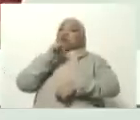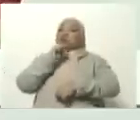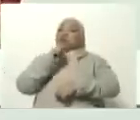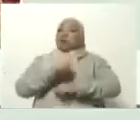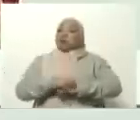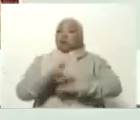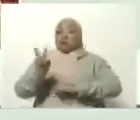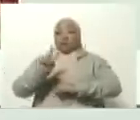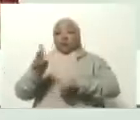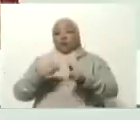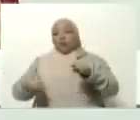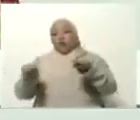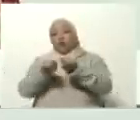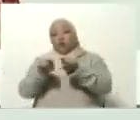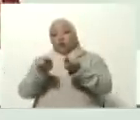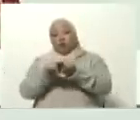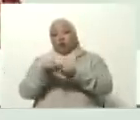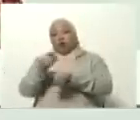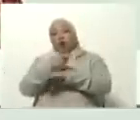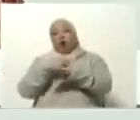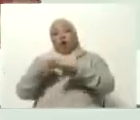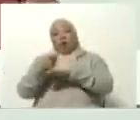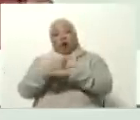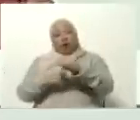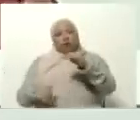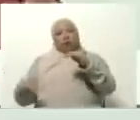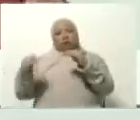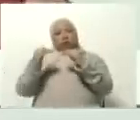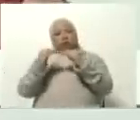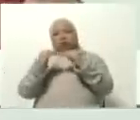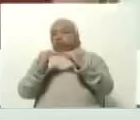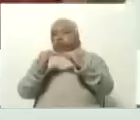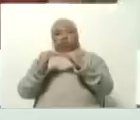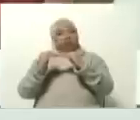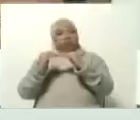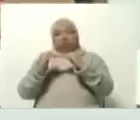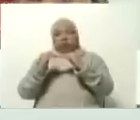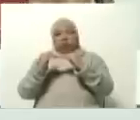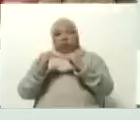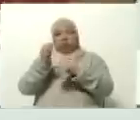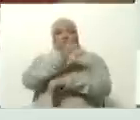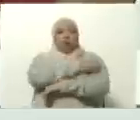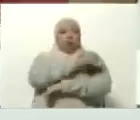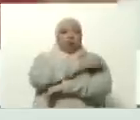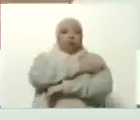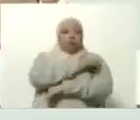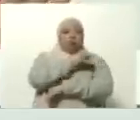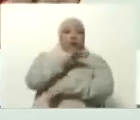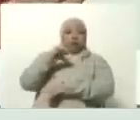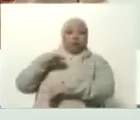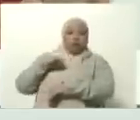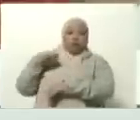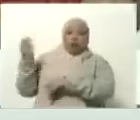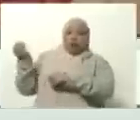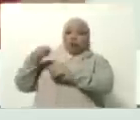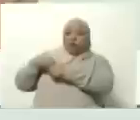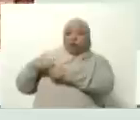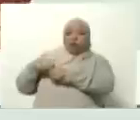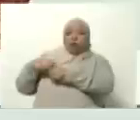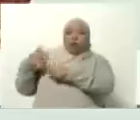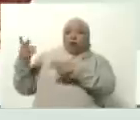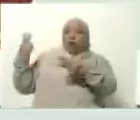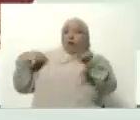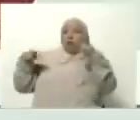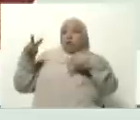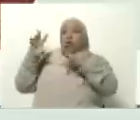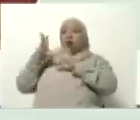¿En verdad eso es igualitario para el gobierno? No lo es. Cuando la derecha, hasta en sus elecciones primarias, entre comillas, está disfrutando lo que se